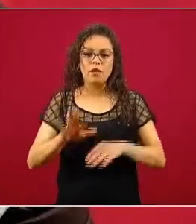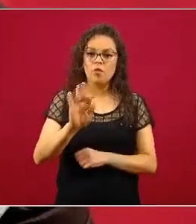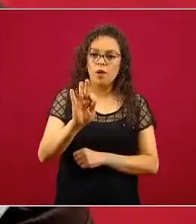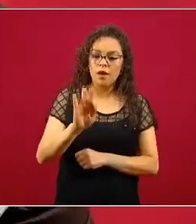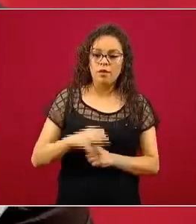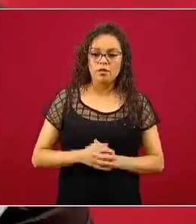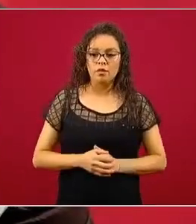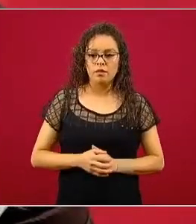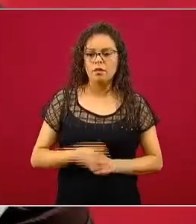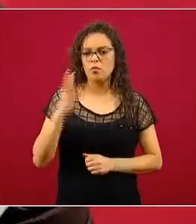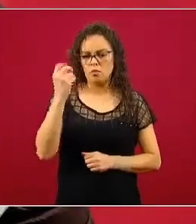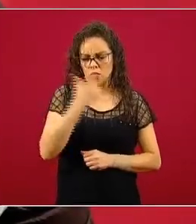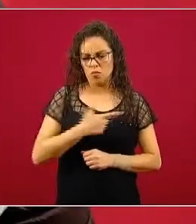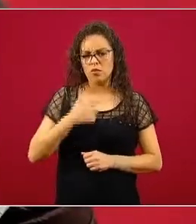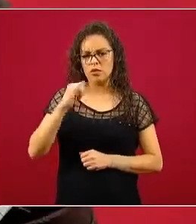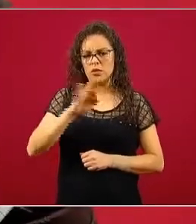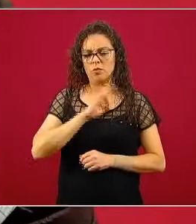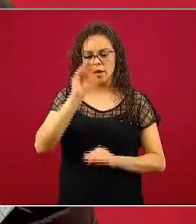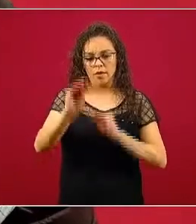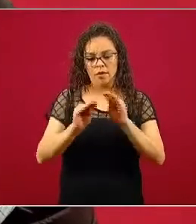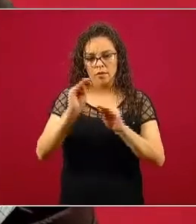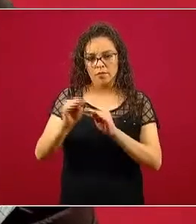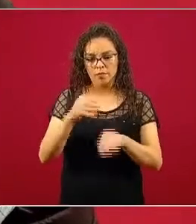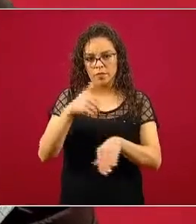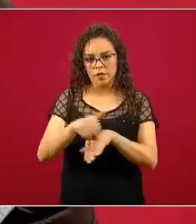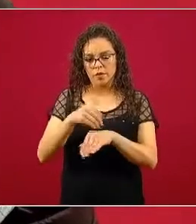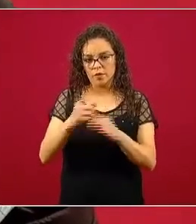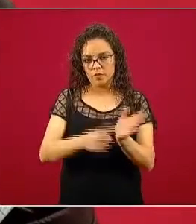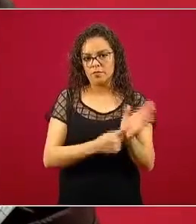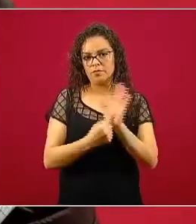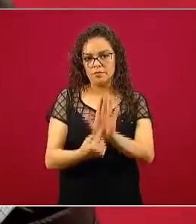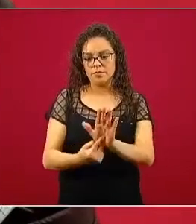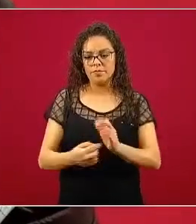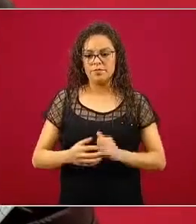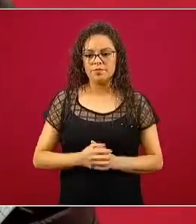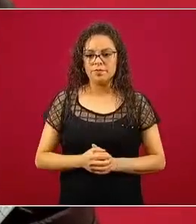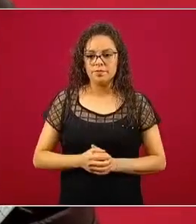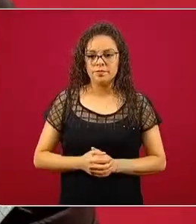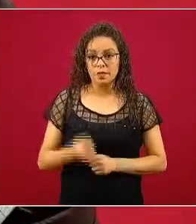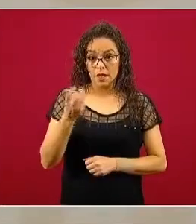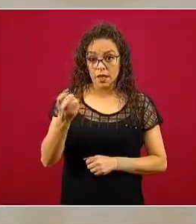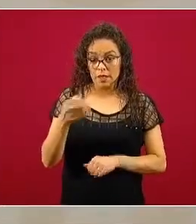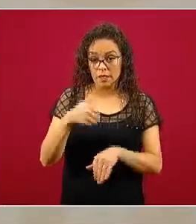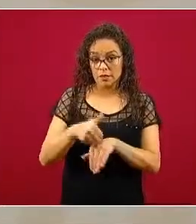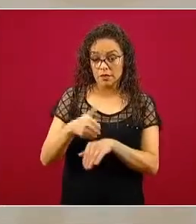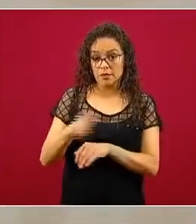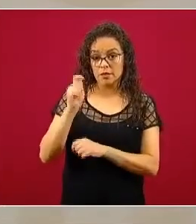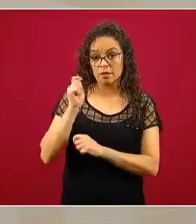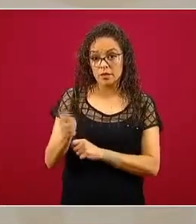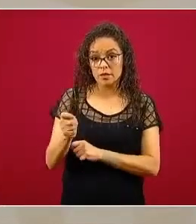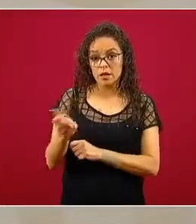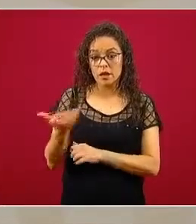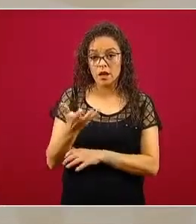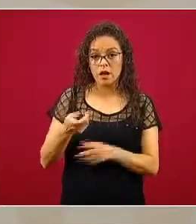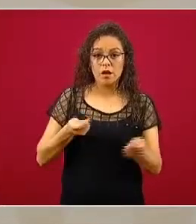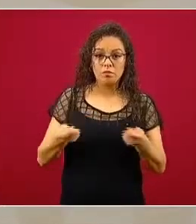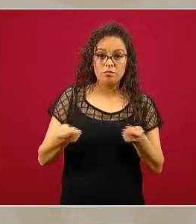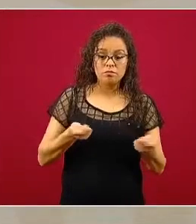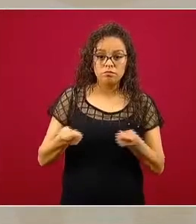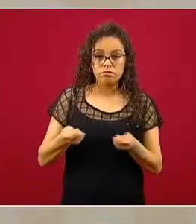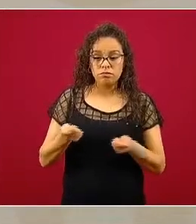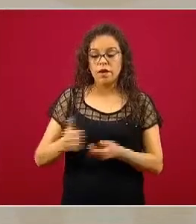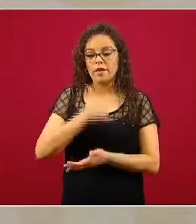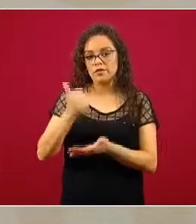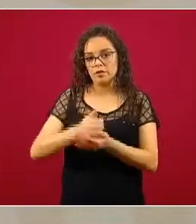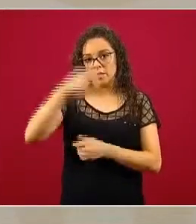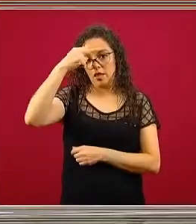gusto actualizamos las cifras. Lógicamente son cifras que las maneja y las tiene con mayor claridad la Ciudad